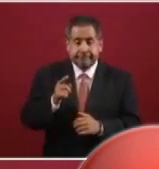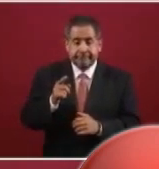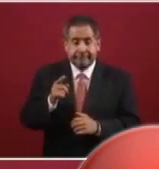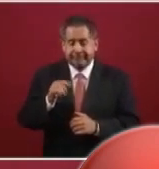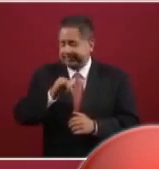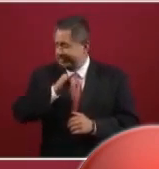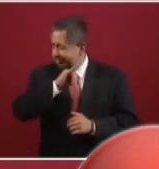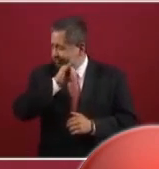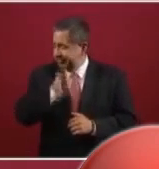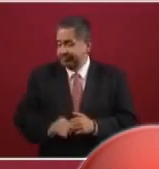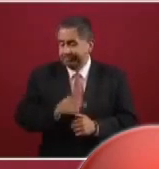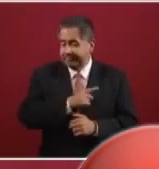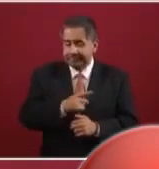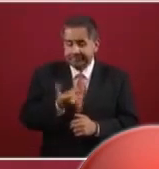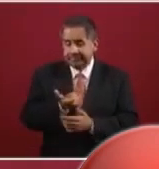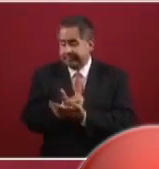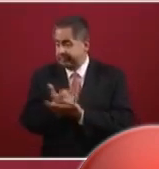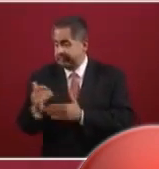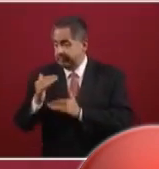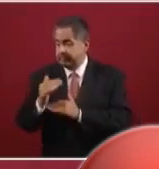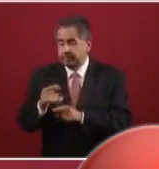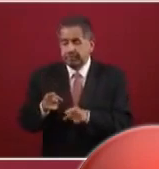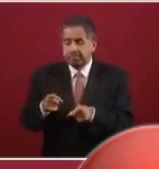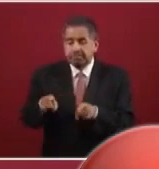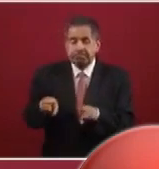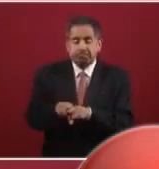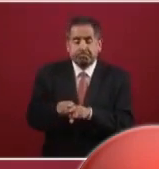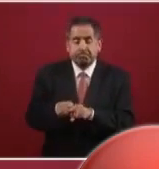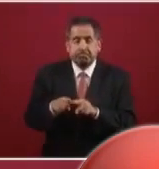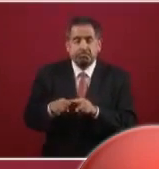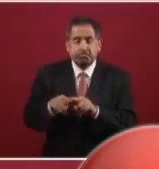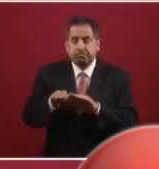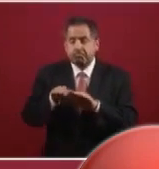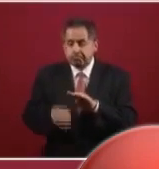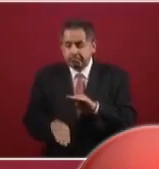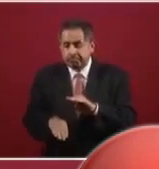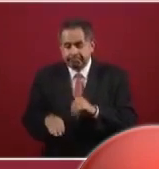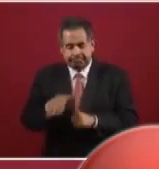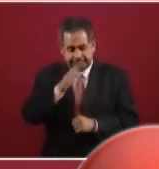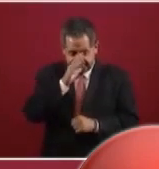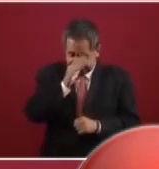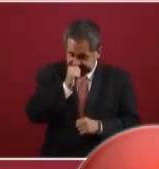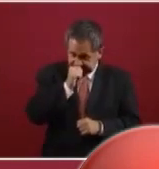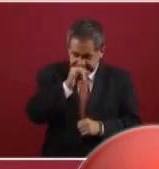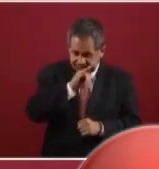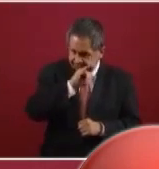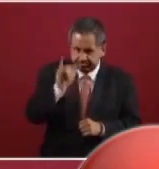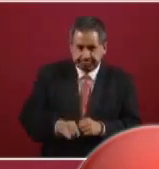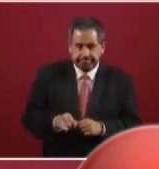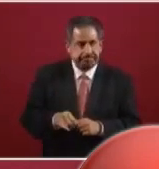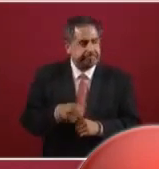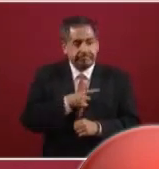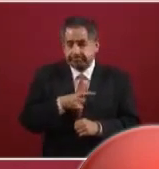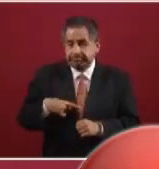quedarse, como llegó a suceder, por abajo de la inflación.